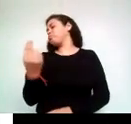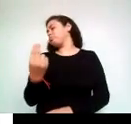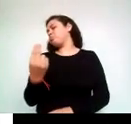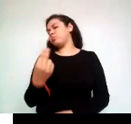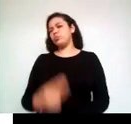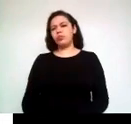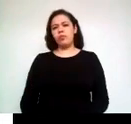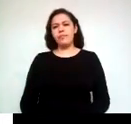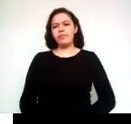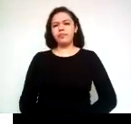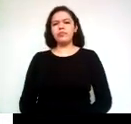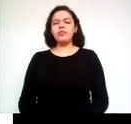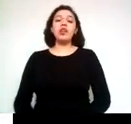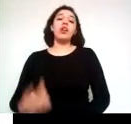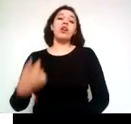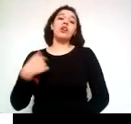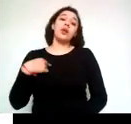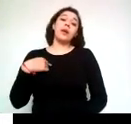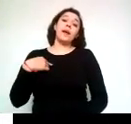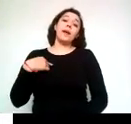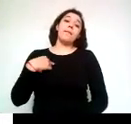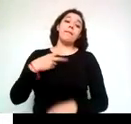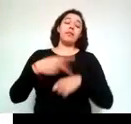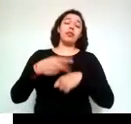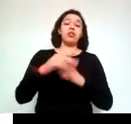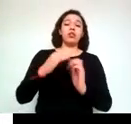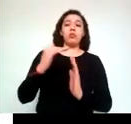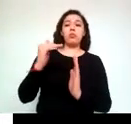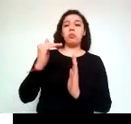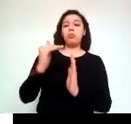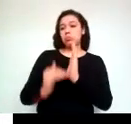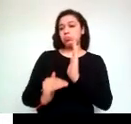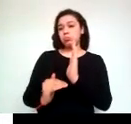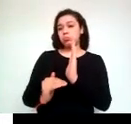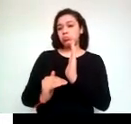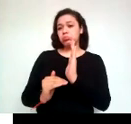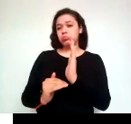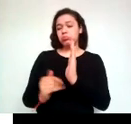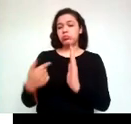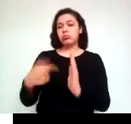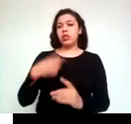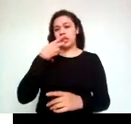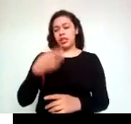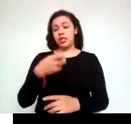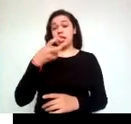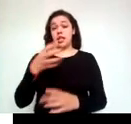bajo? Ok, aquí la norma nos dice, es importante que realices una mayor difusión de